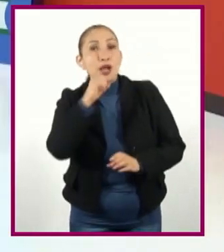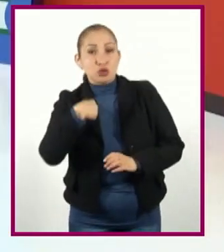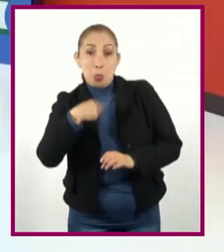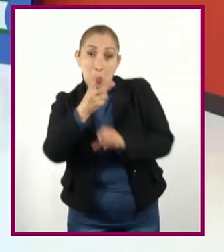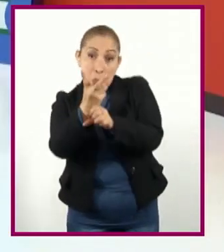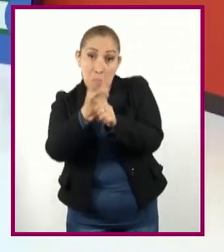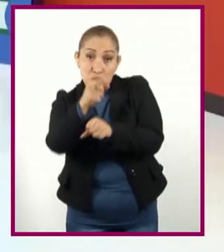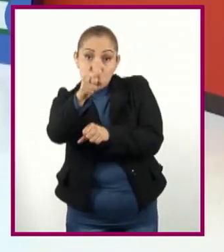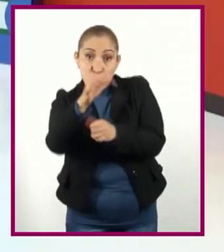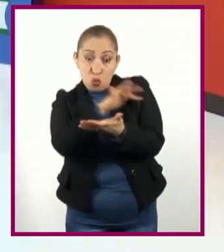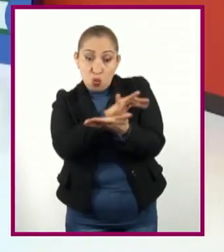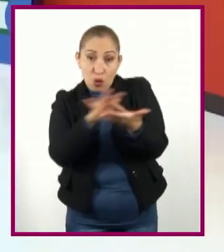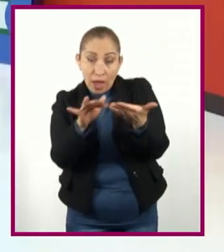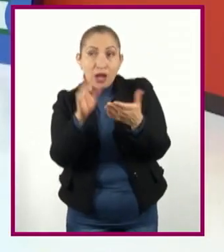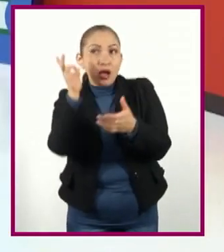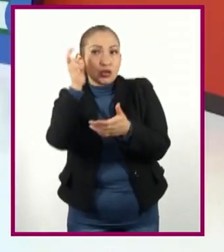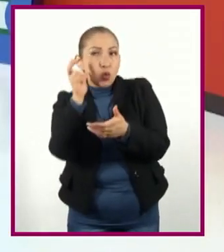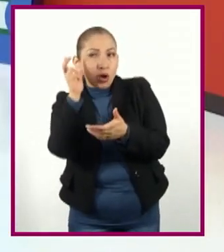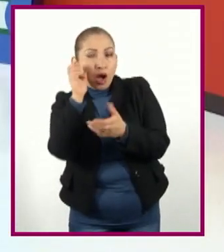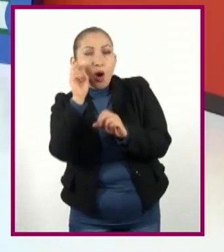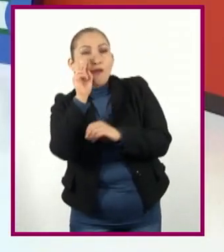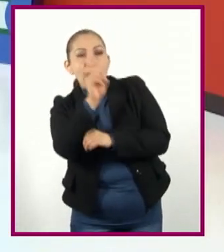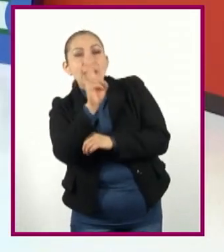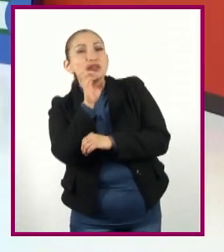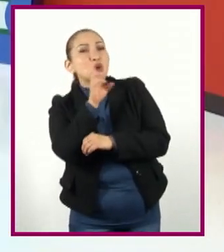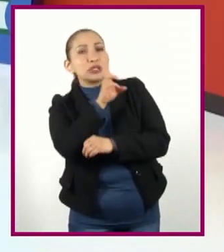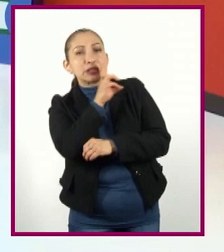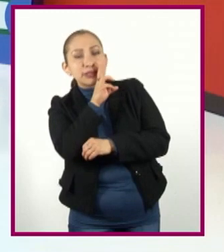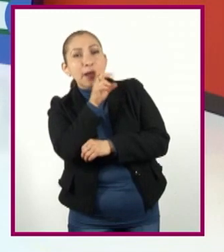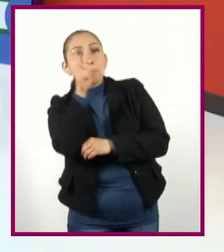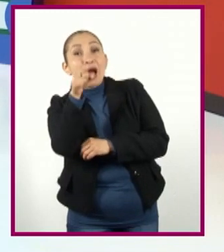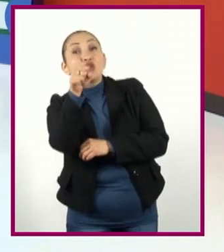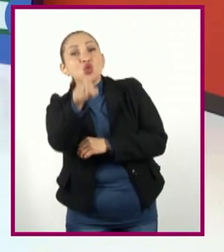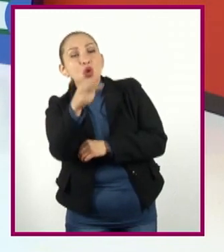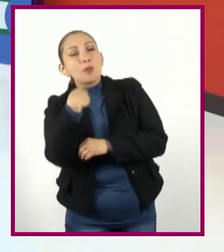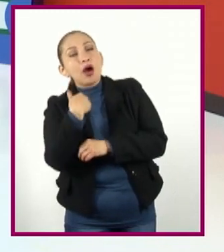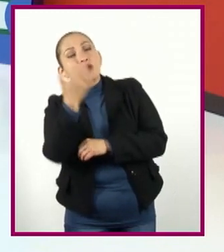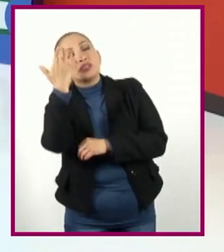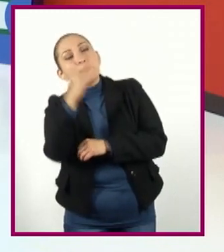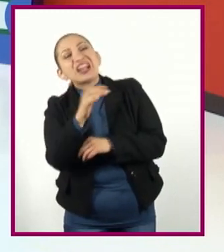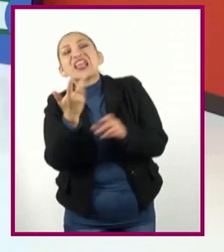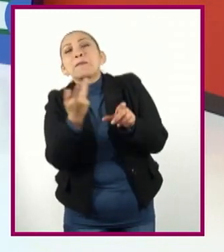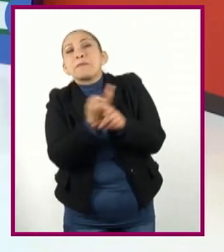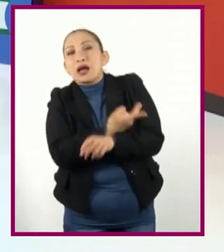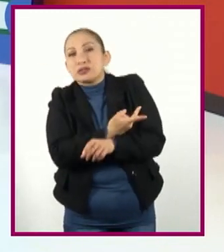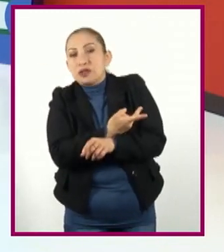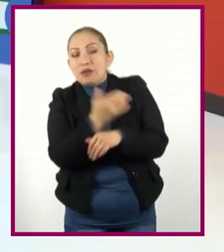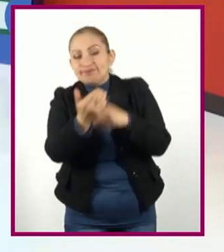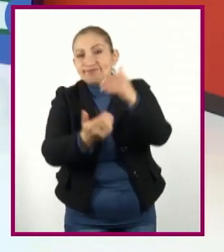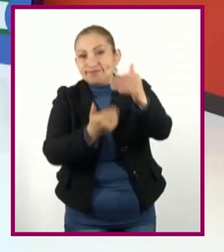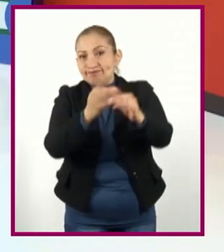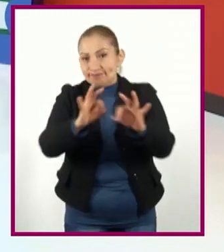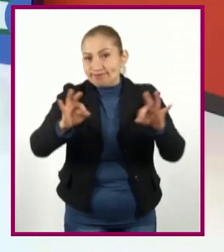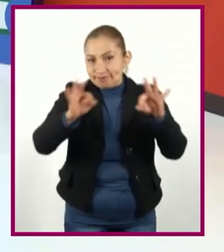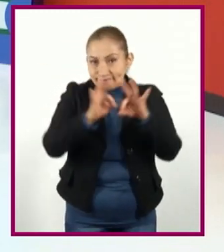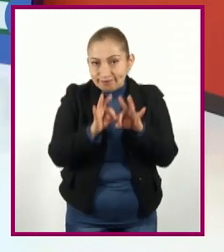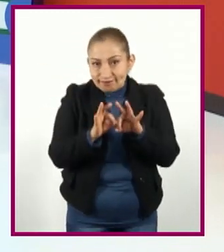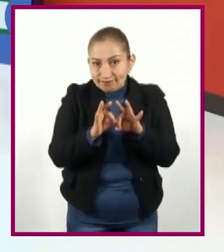invito a que lean, escuchen y vean noticias para que se mantengan informados de los acontecimientos